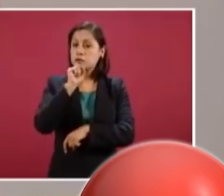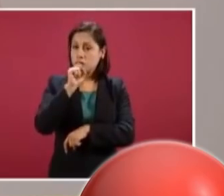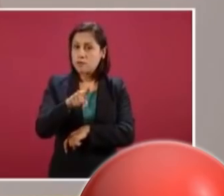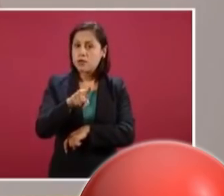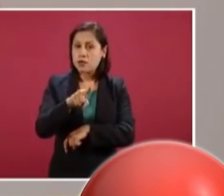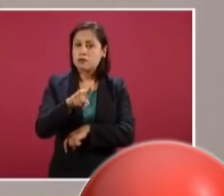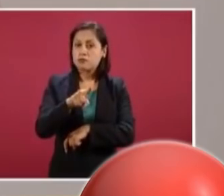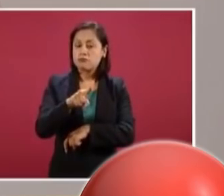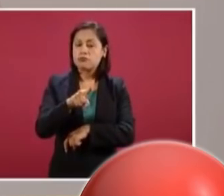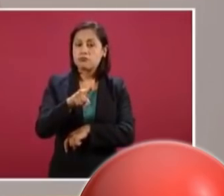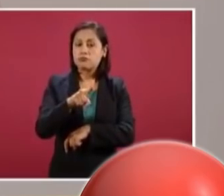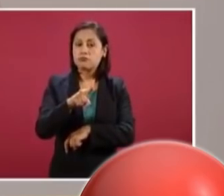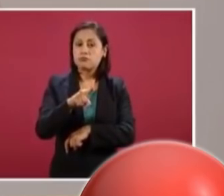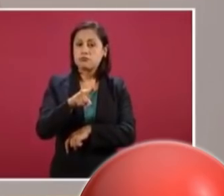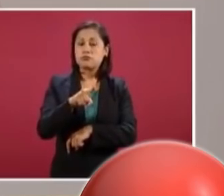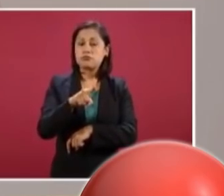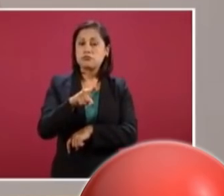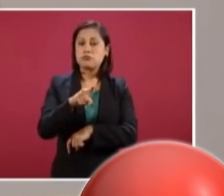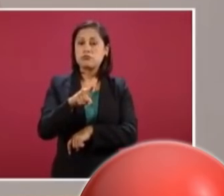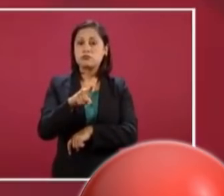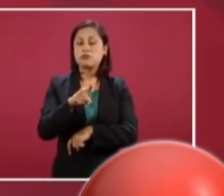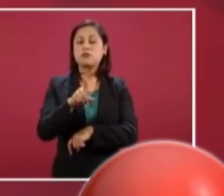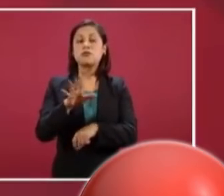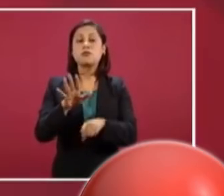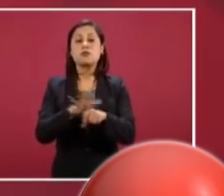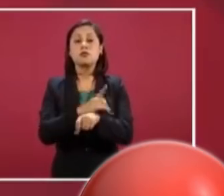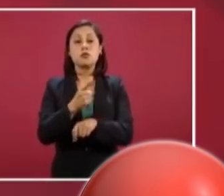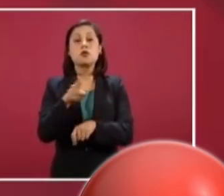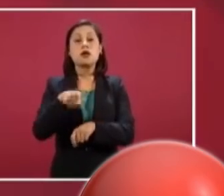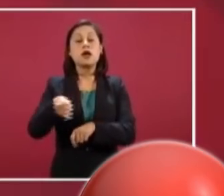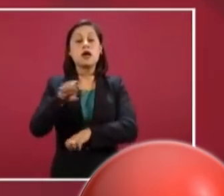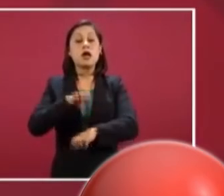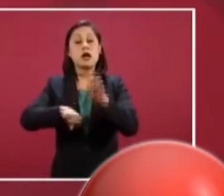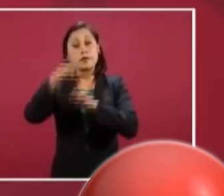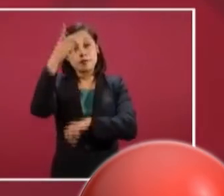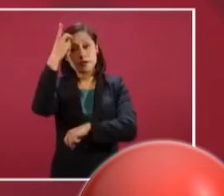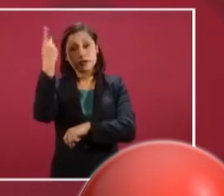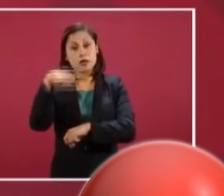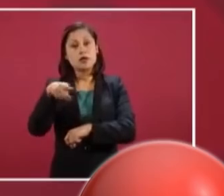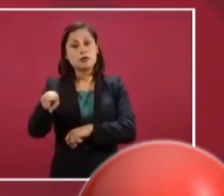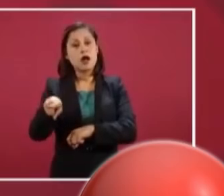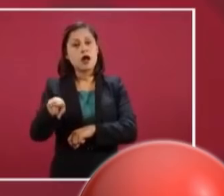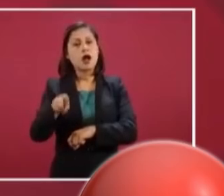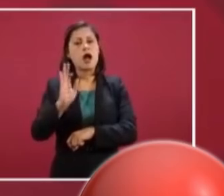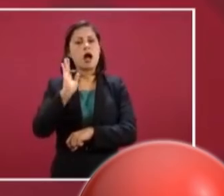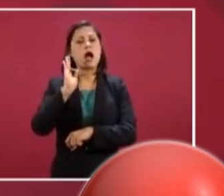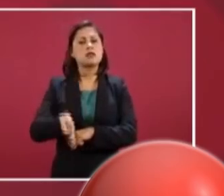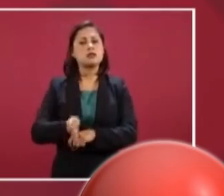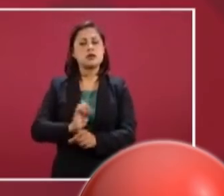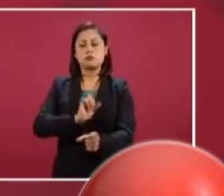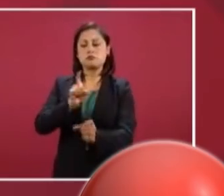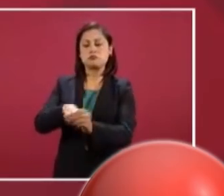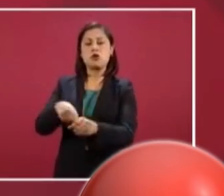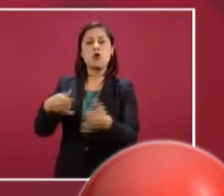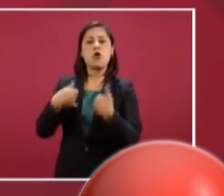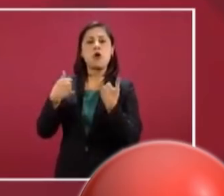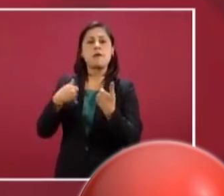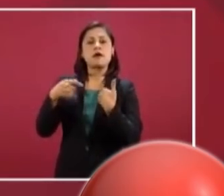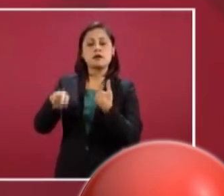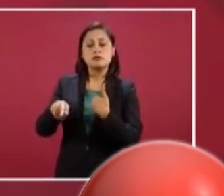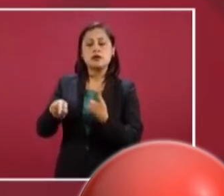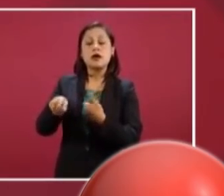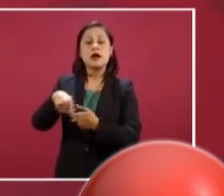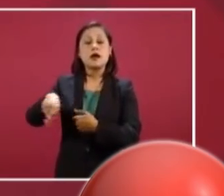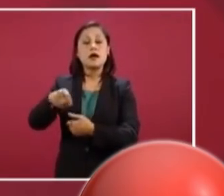que tienen a jóvenes aprendices que nos están ayudando para formarlos,